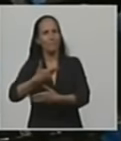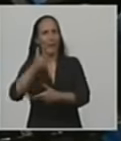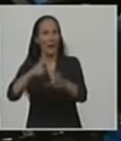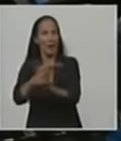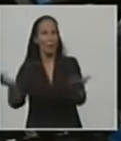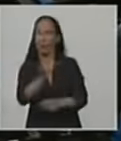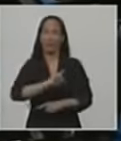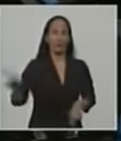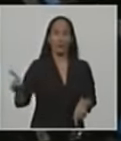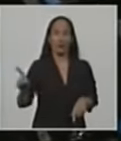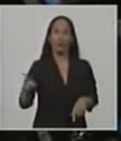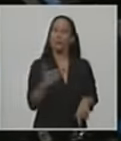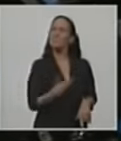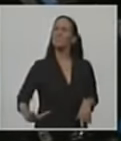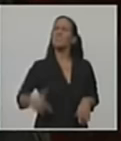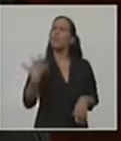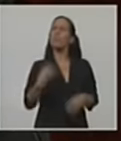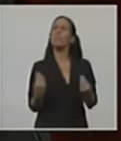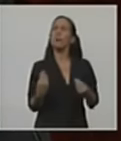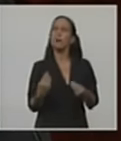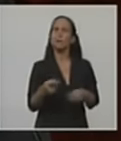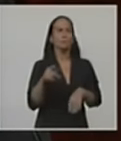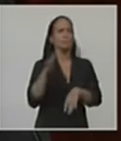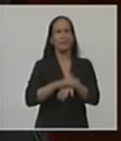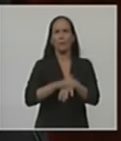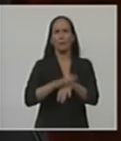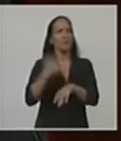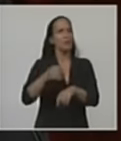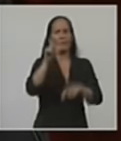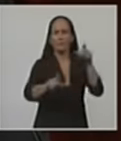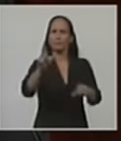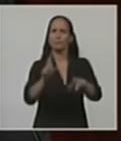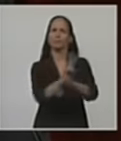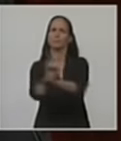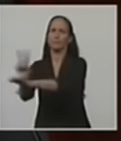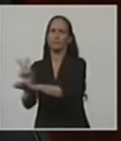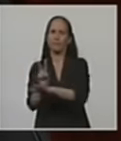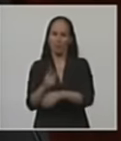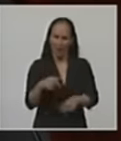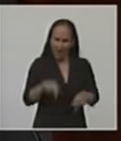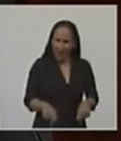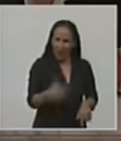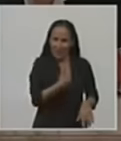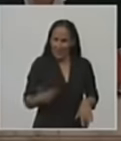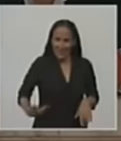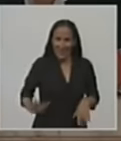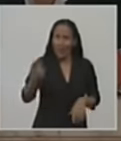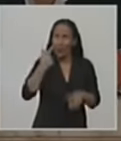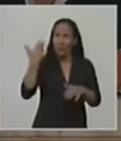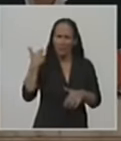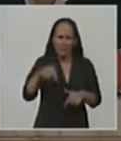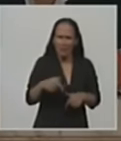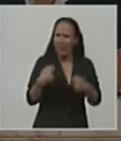la seguridad de los argentinos. Nos encontramos con un Estado débil, con fuerzas de seguridad mal equipadas,